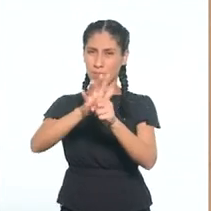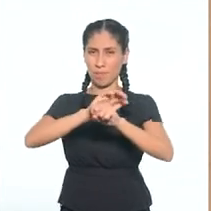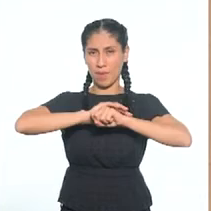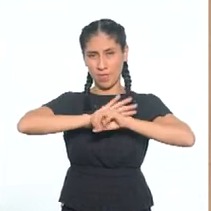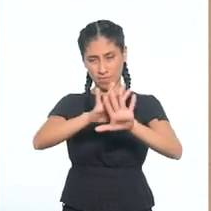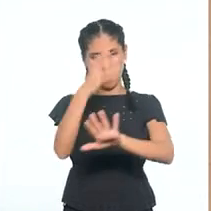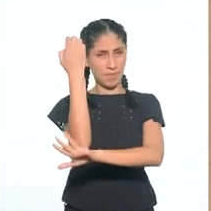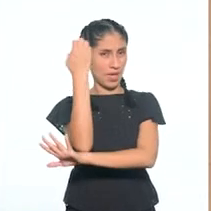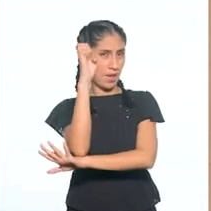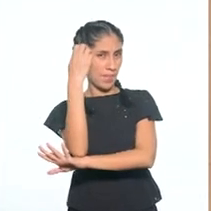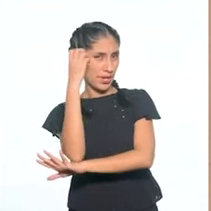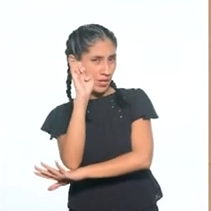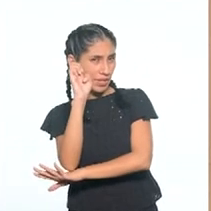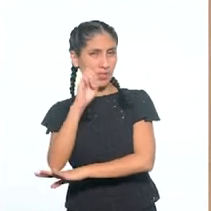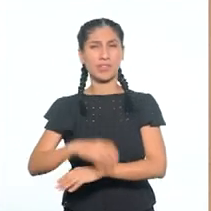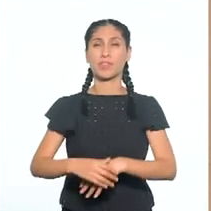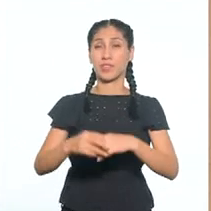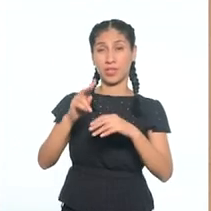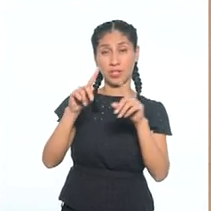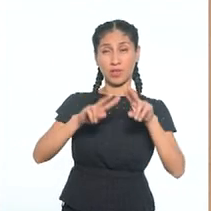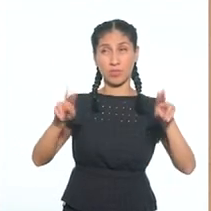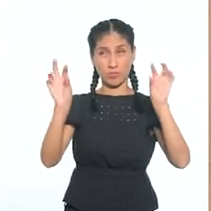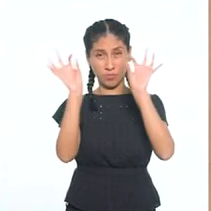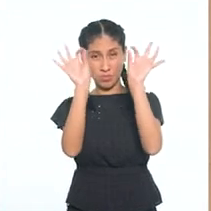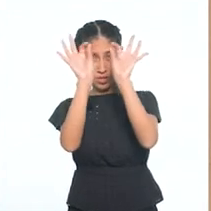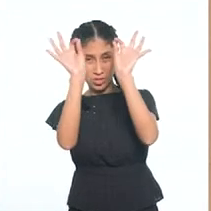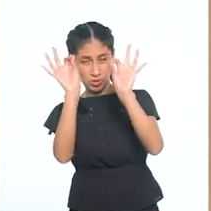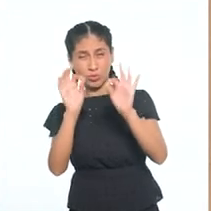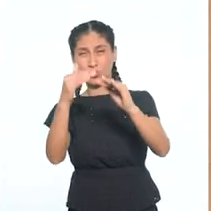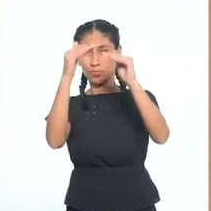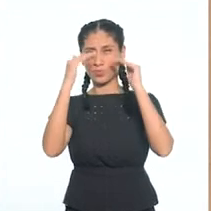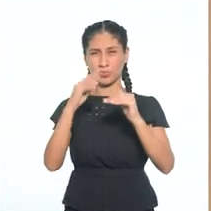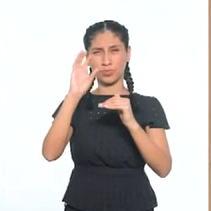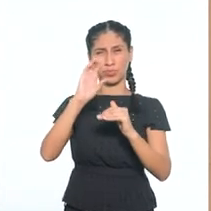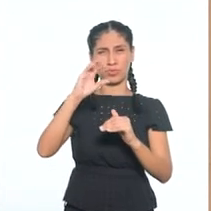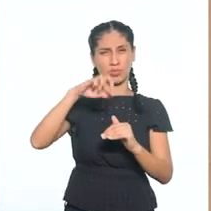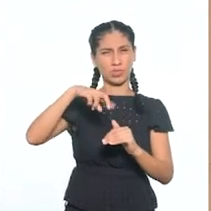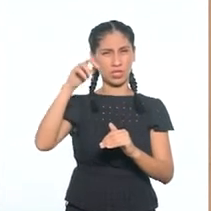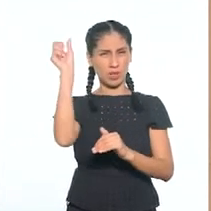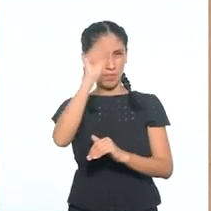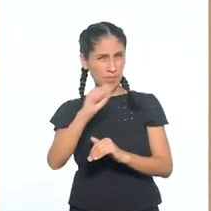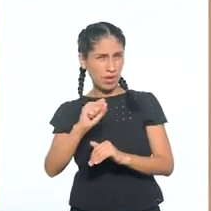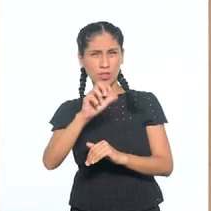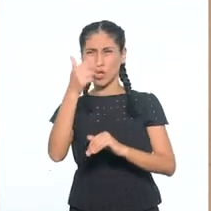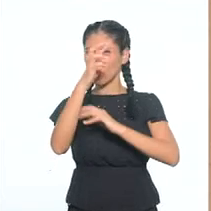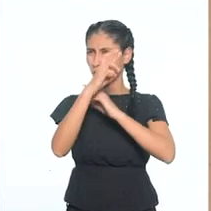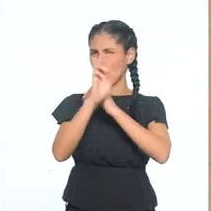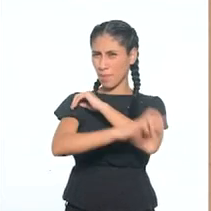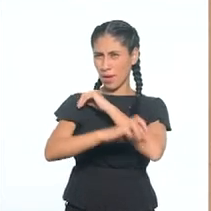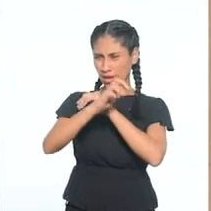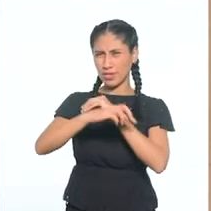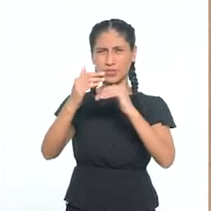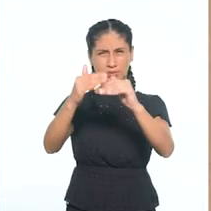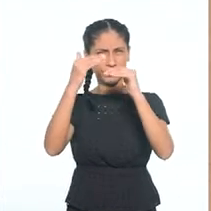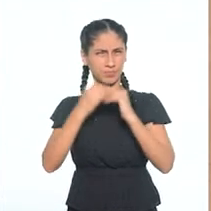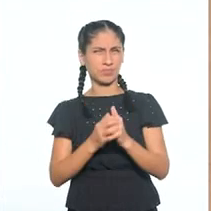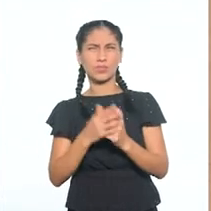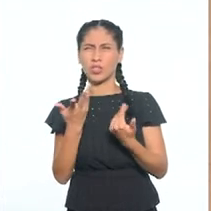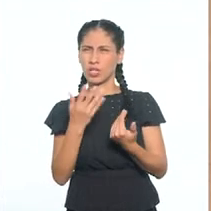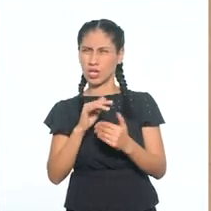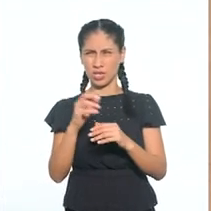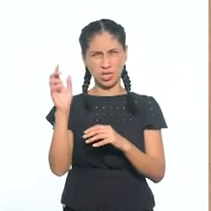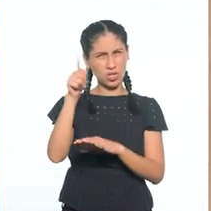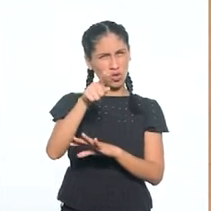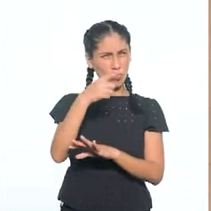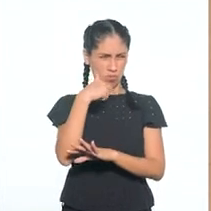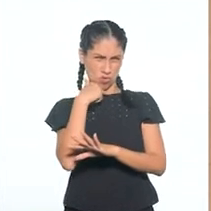sanitaria 'toque de queda' virus cepas de inglaterra áfrica y brasil segunda o la causa